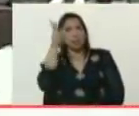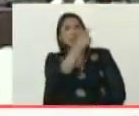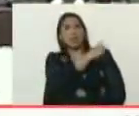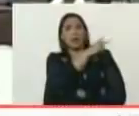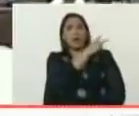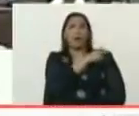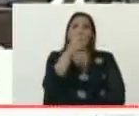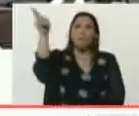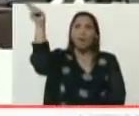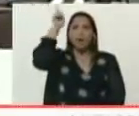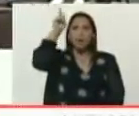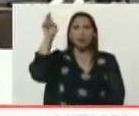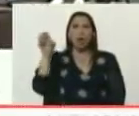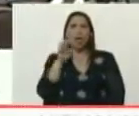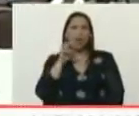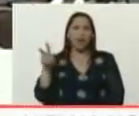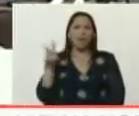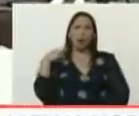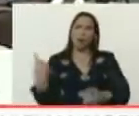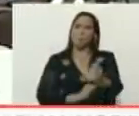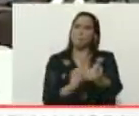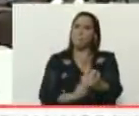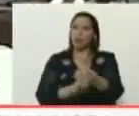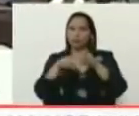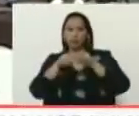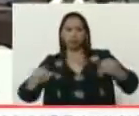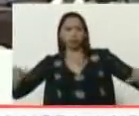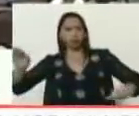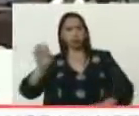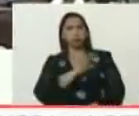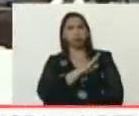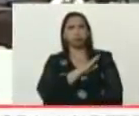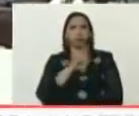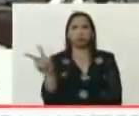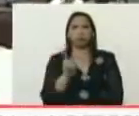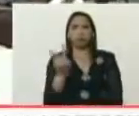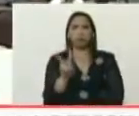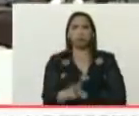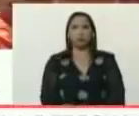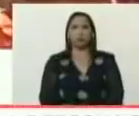indio Evo Morales, hermano de la tierra venezolana.